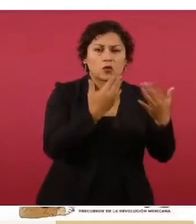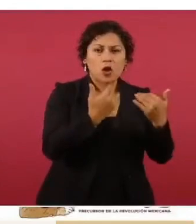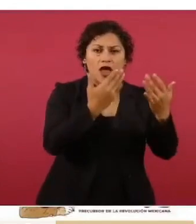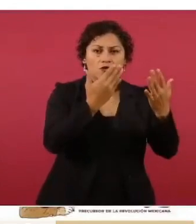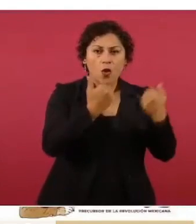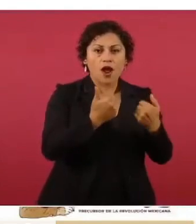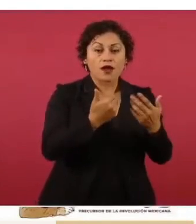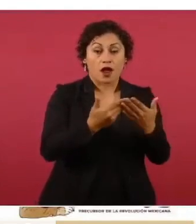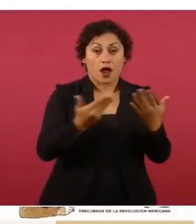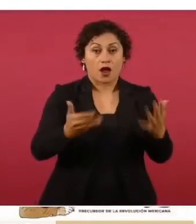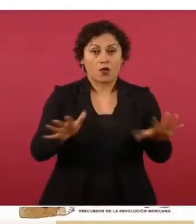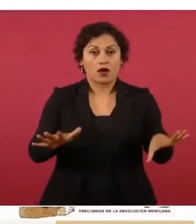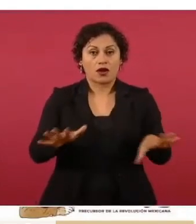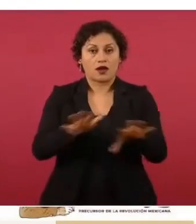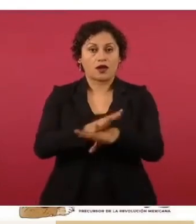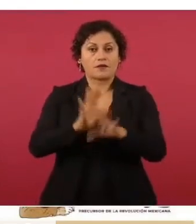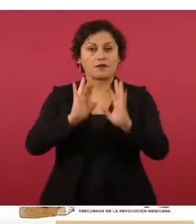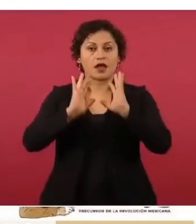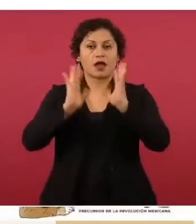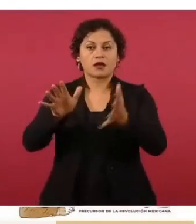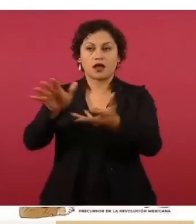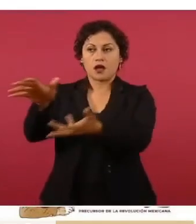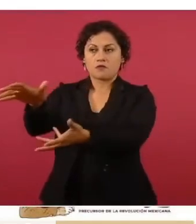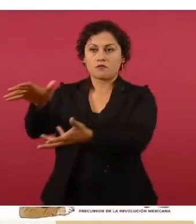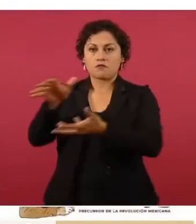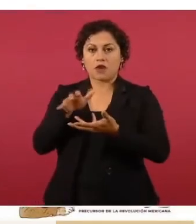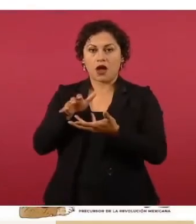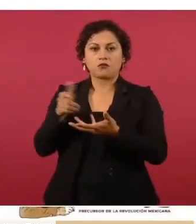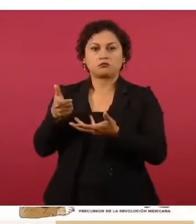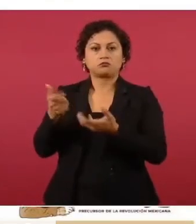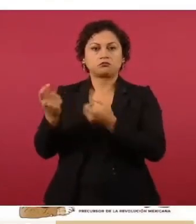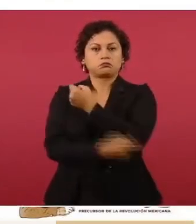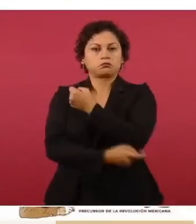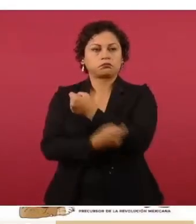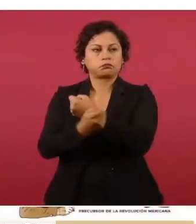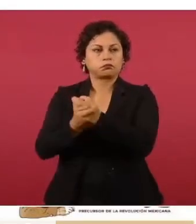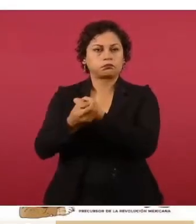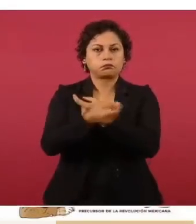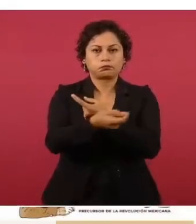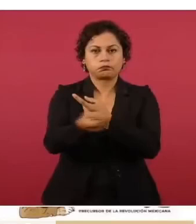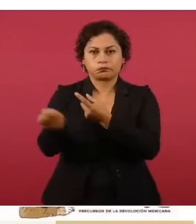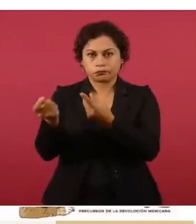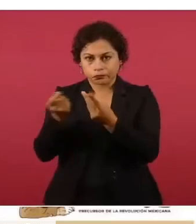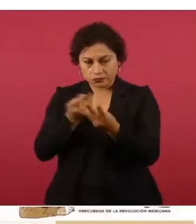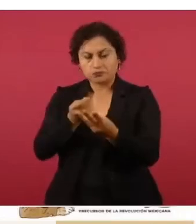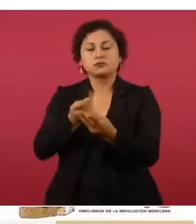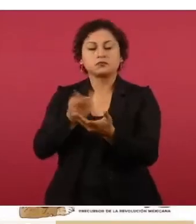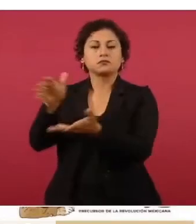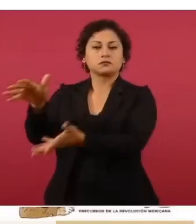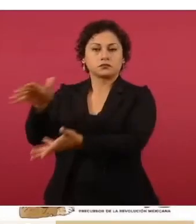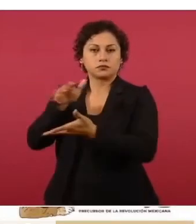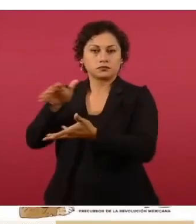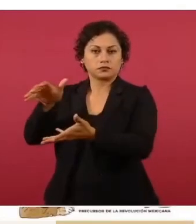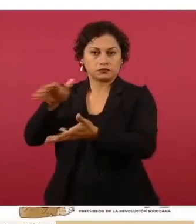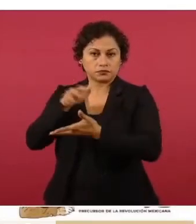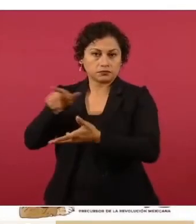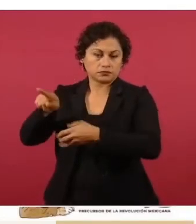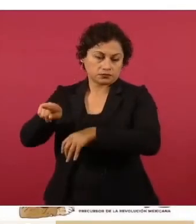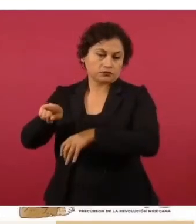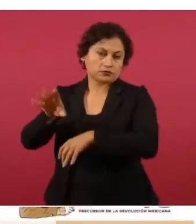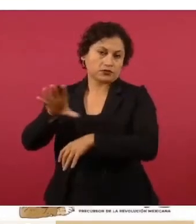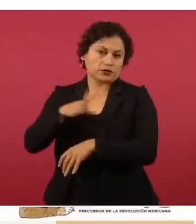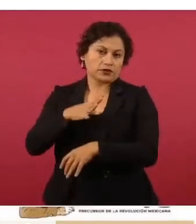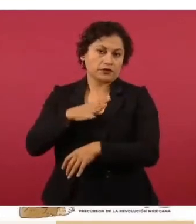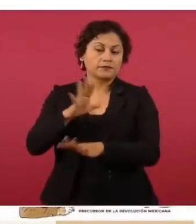más efectivo con almacenes automatizados. Son 5 ejes que hemos estado haciendo. Primero,